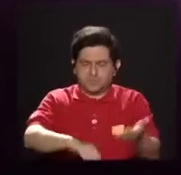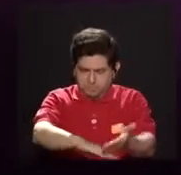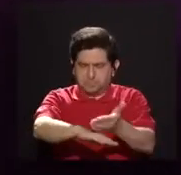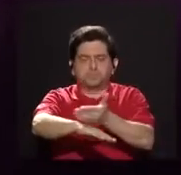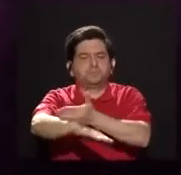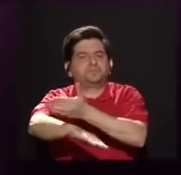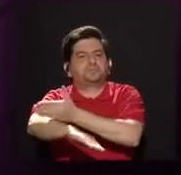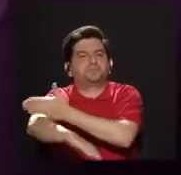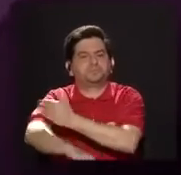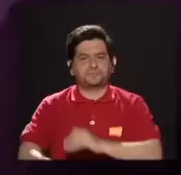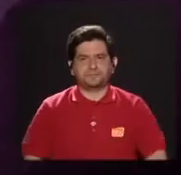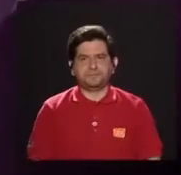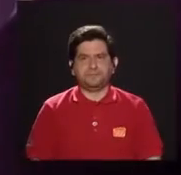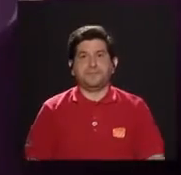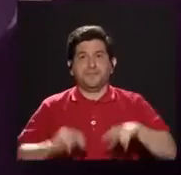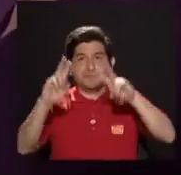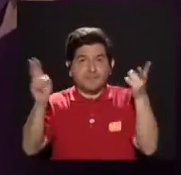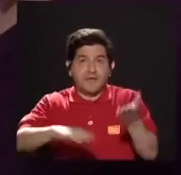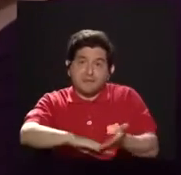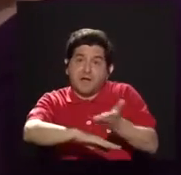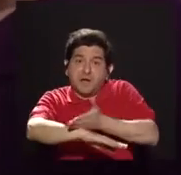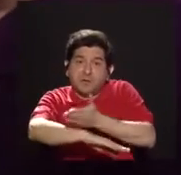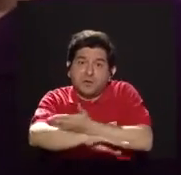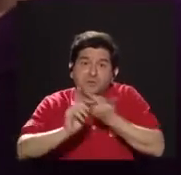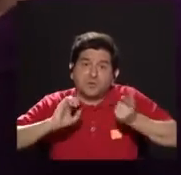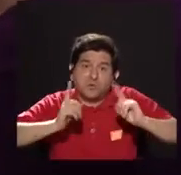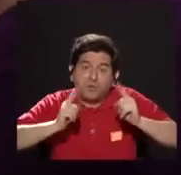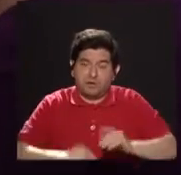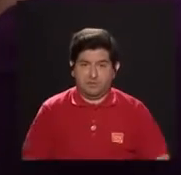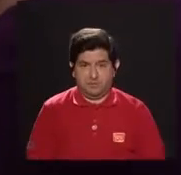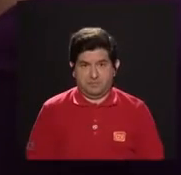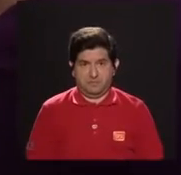mejorar. Entonces, un tema a mejorar es justamente